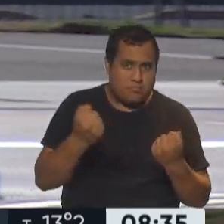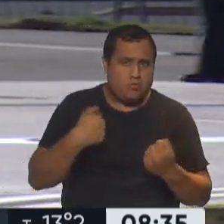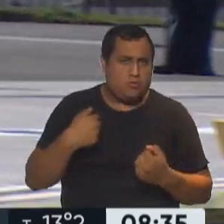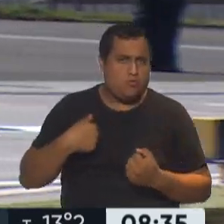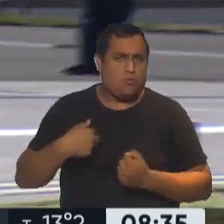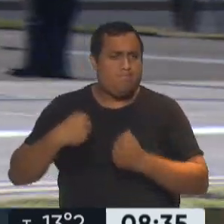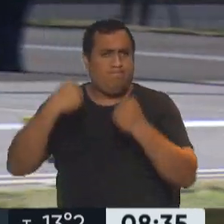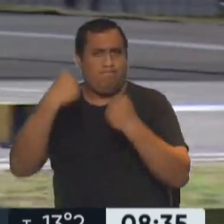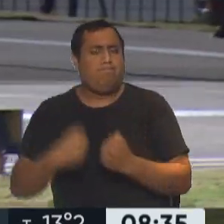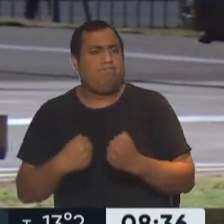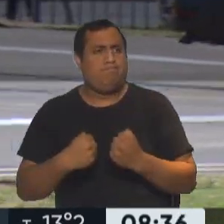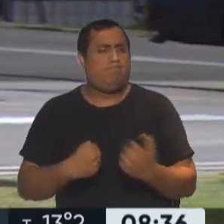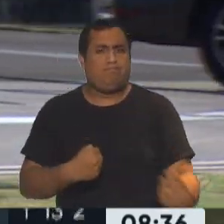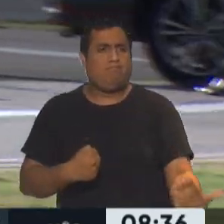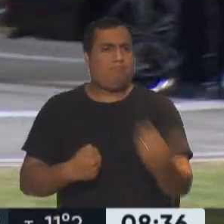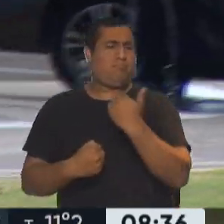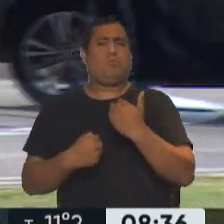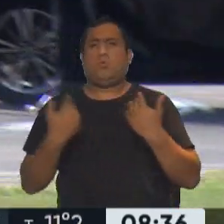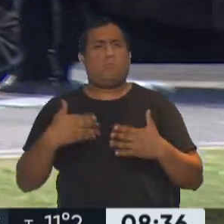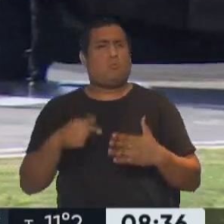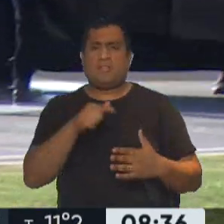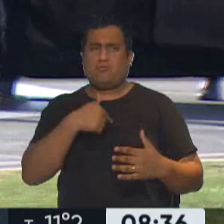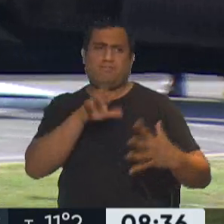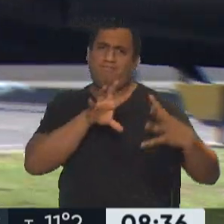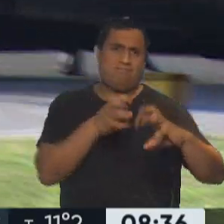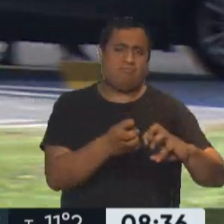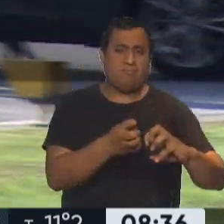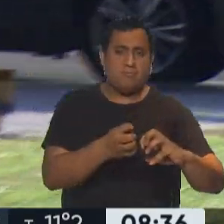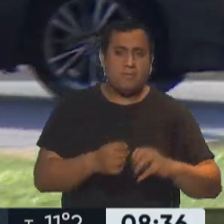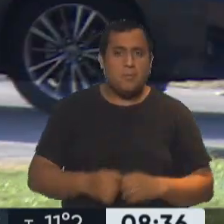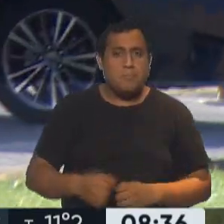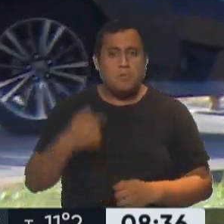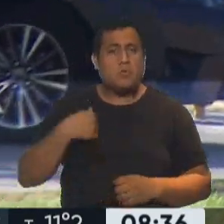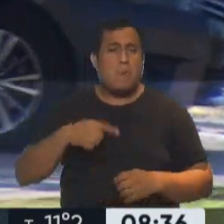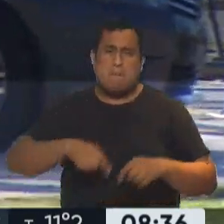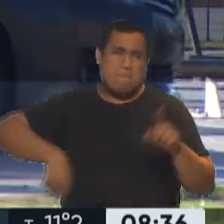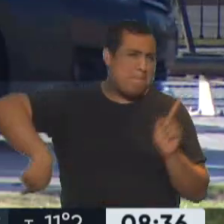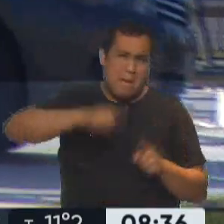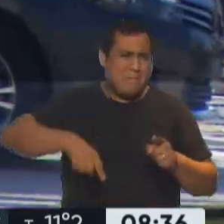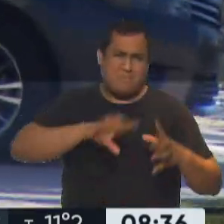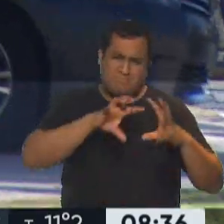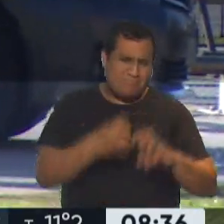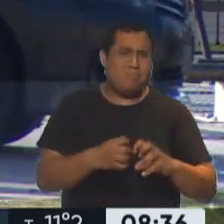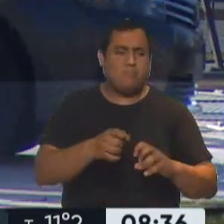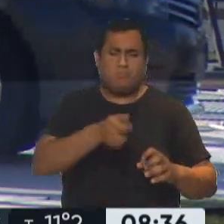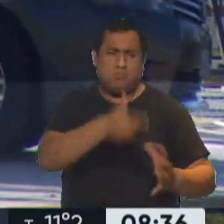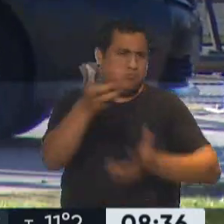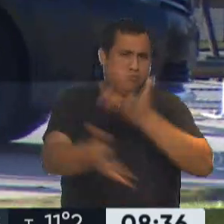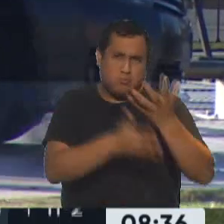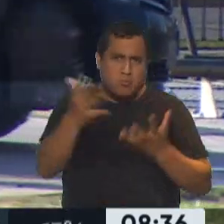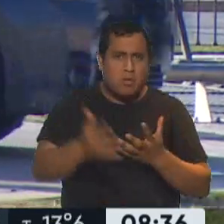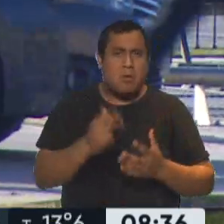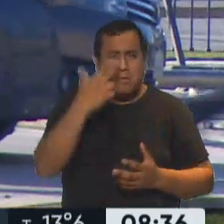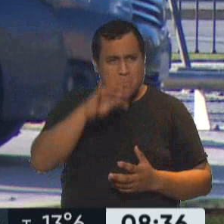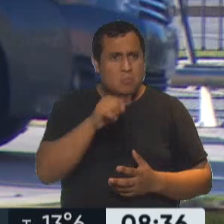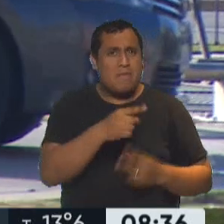lado, que me pise, pero se lo abollo todo, se lo pongo tanto a patada, se lo prendo a fuego, hijo de puta viaja en